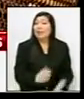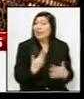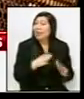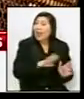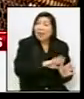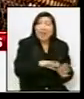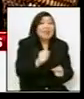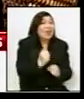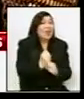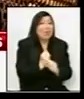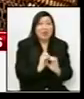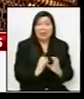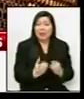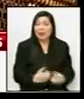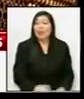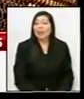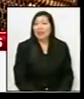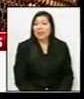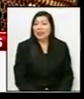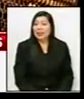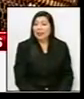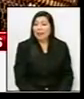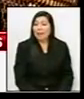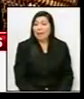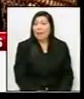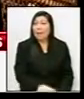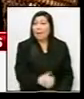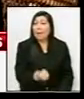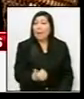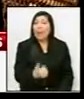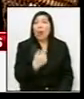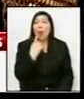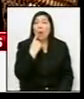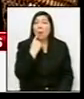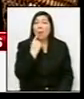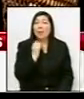retirado por el propio Congreso. En el caso del señor